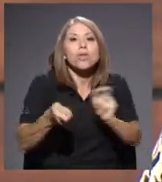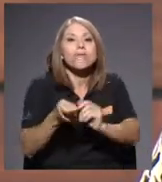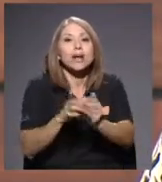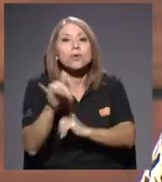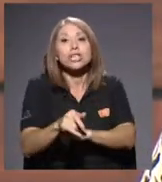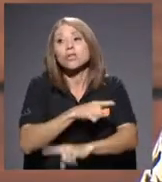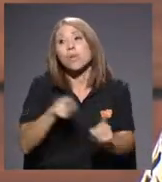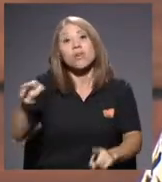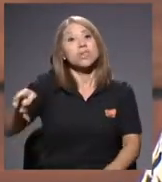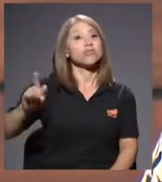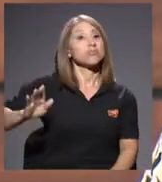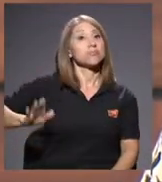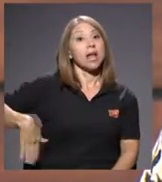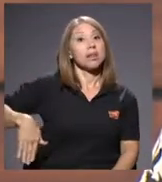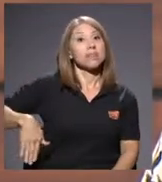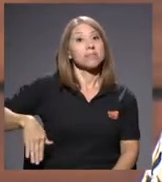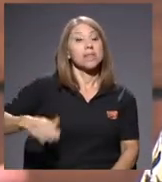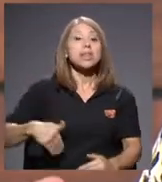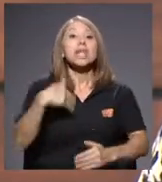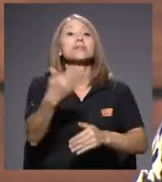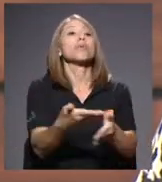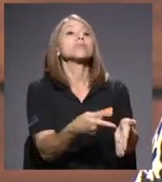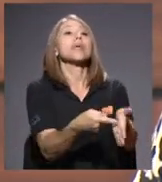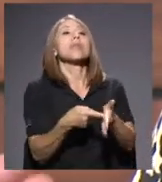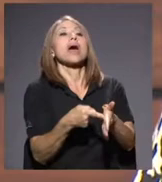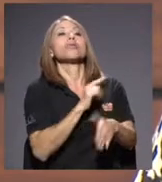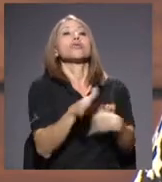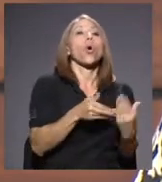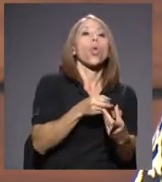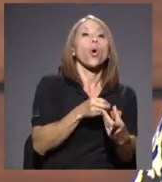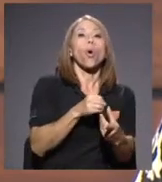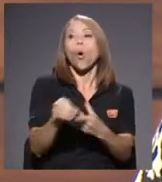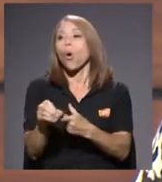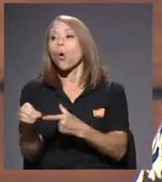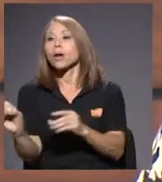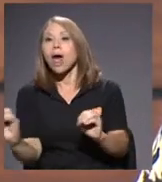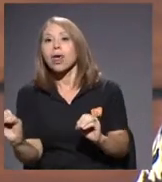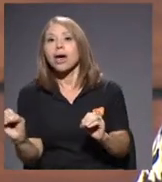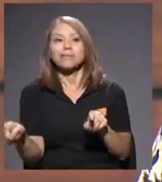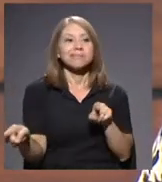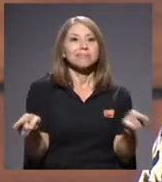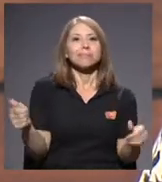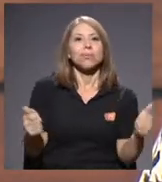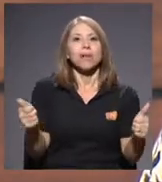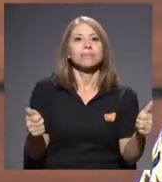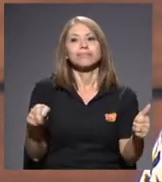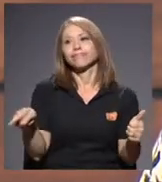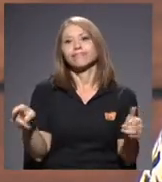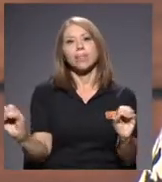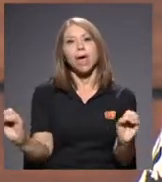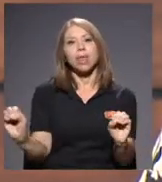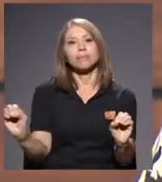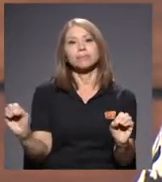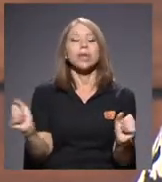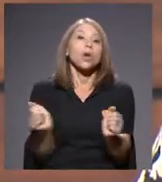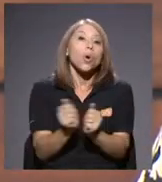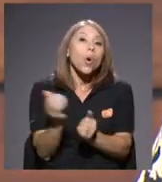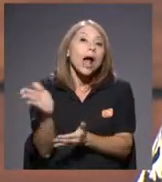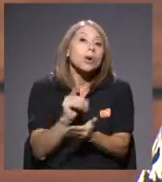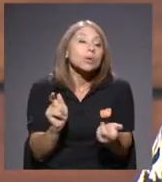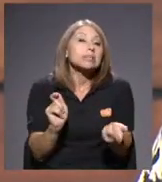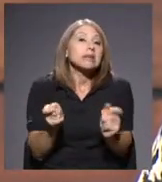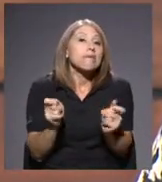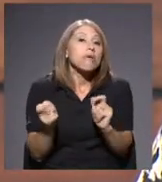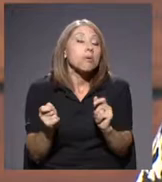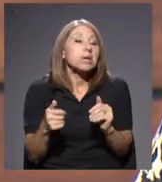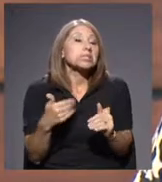llegaron tarde y luego era o todo o nada. Evidentemente se quedaron en nada, en nada, con varias reformas que posiblemente van a